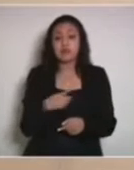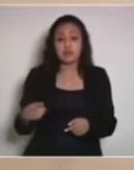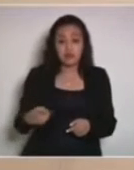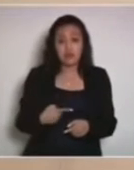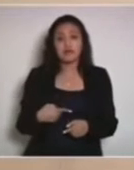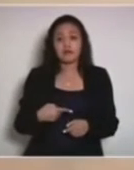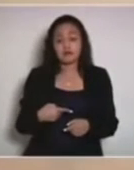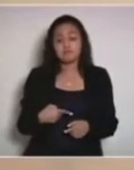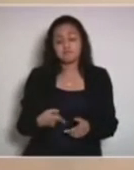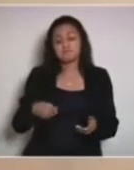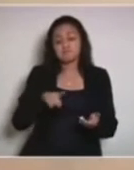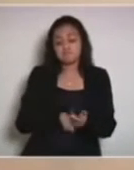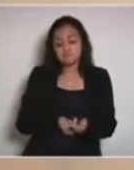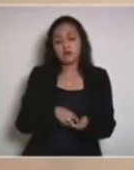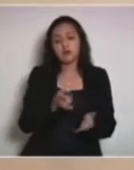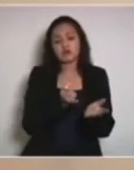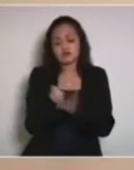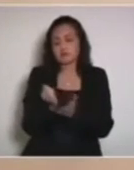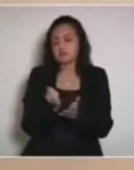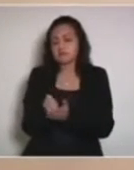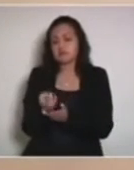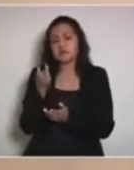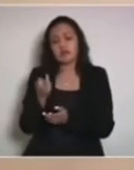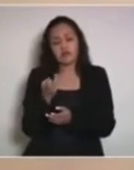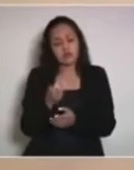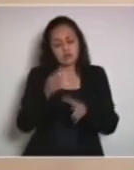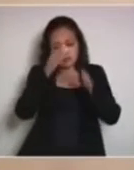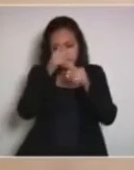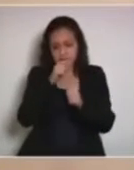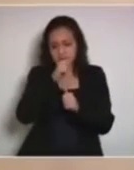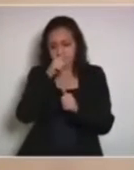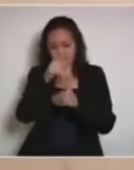las definiciones internas sean de acuerdo a los procedimientos